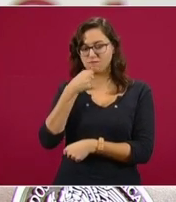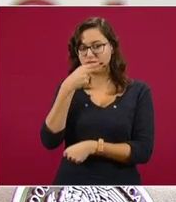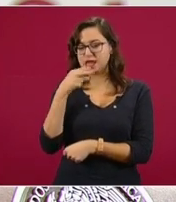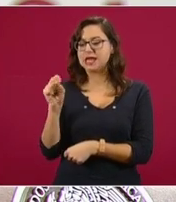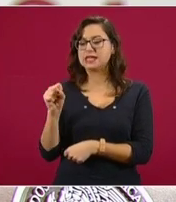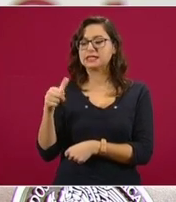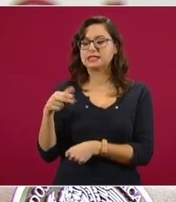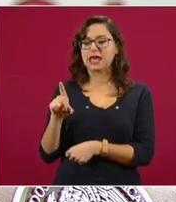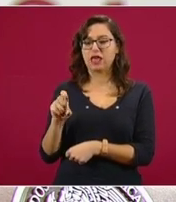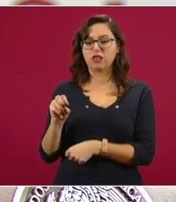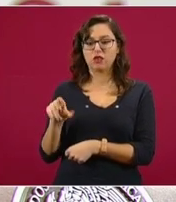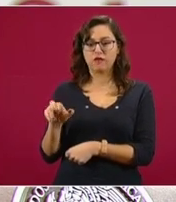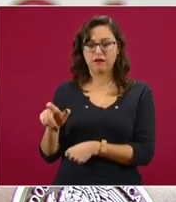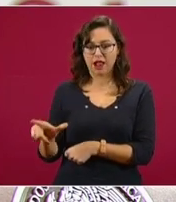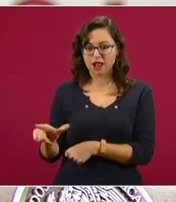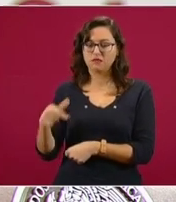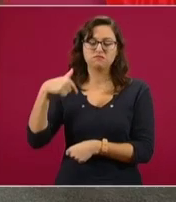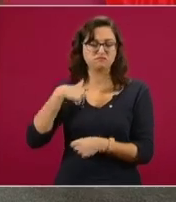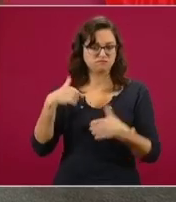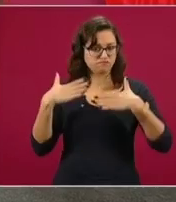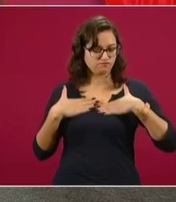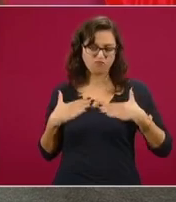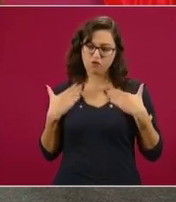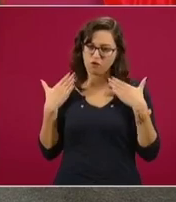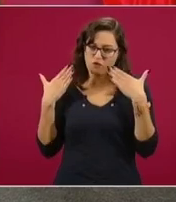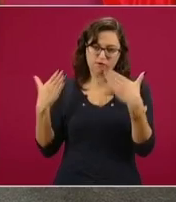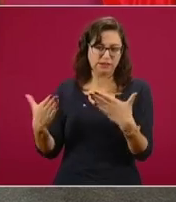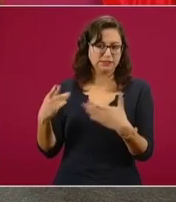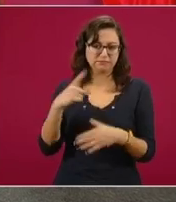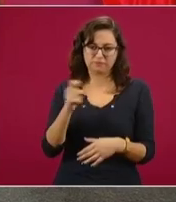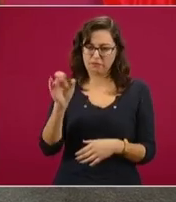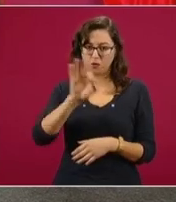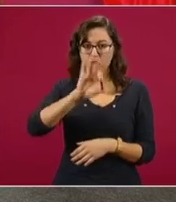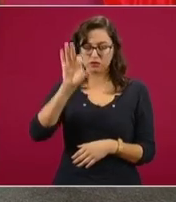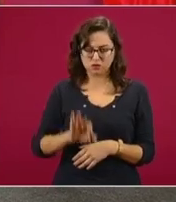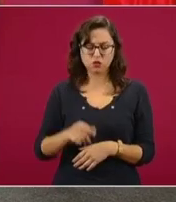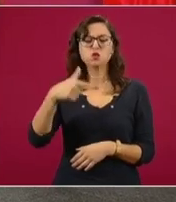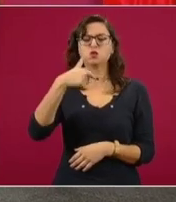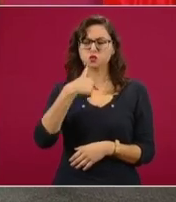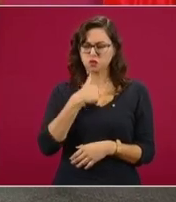me toco a elegir a los dos